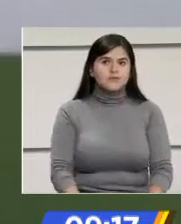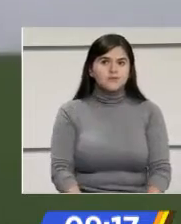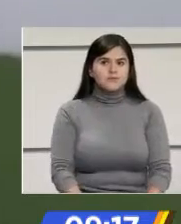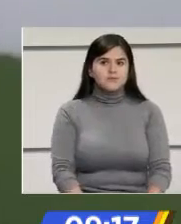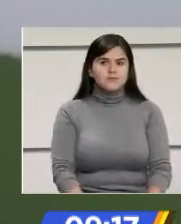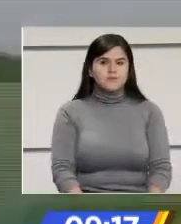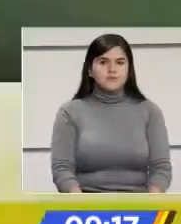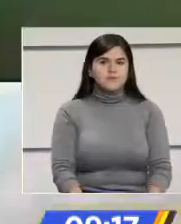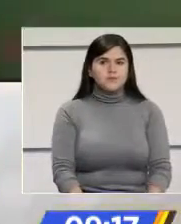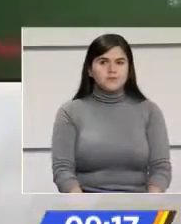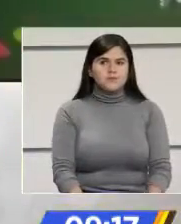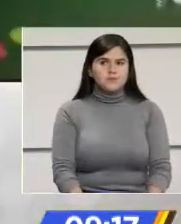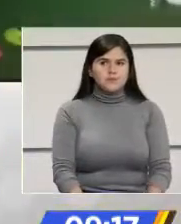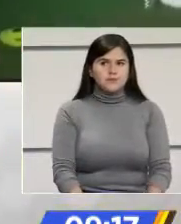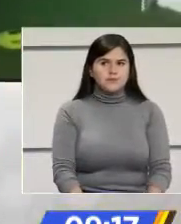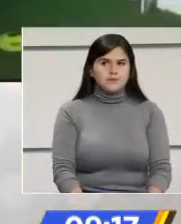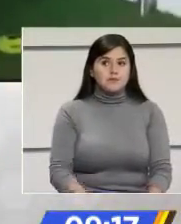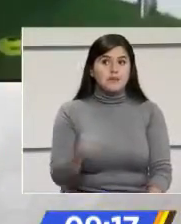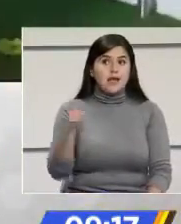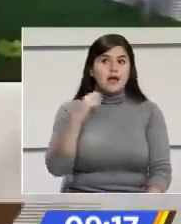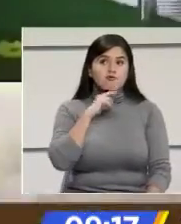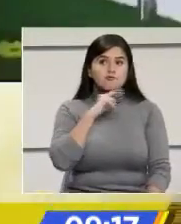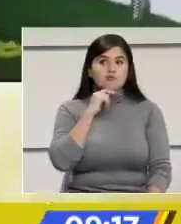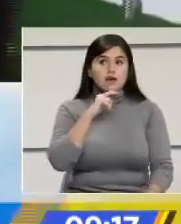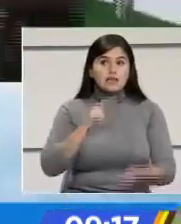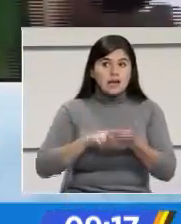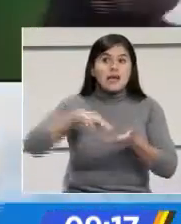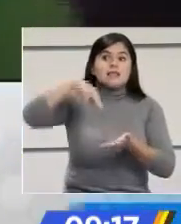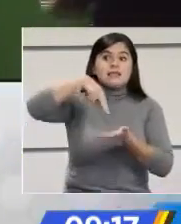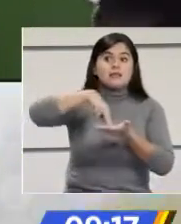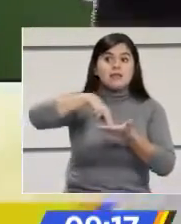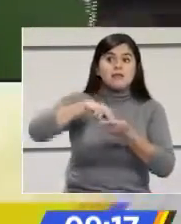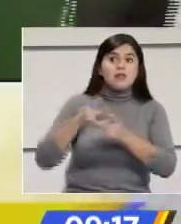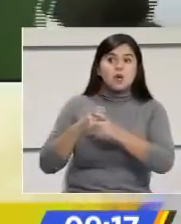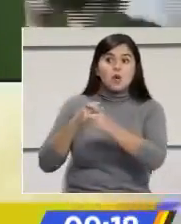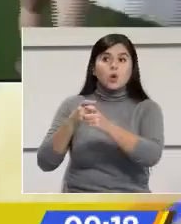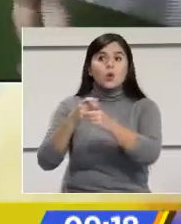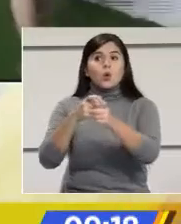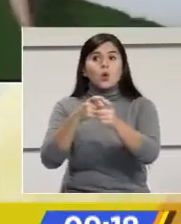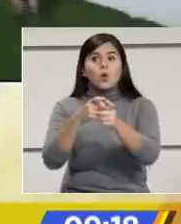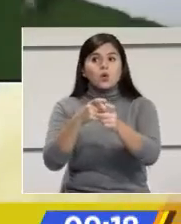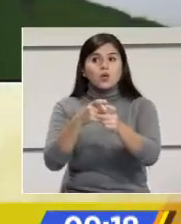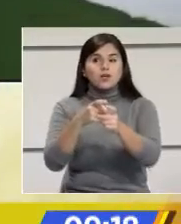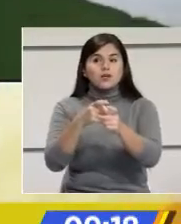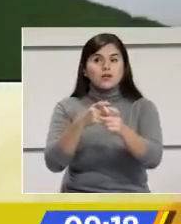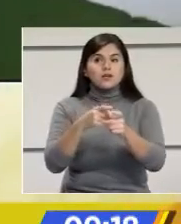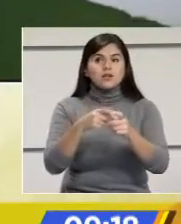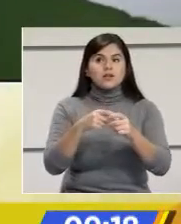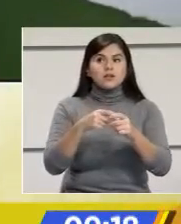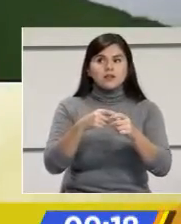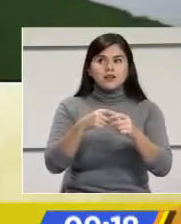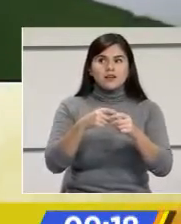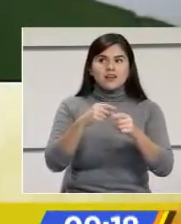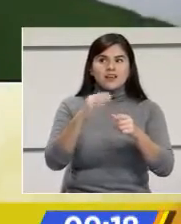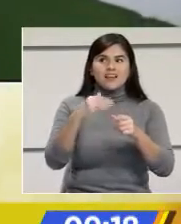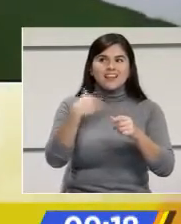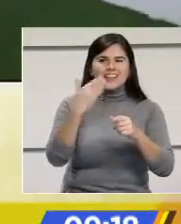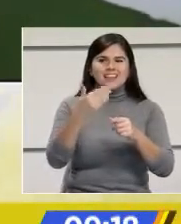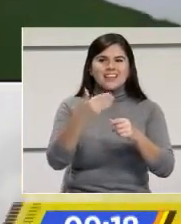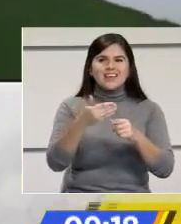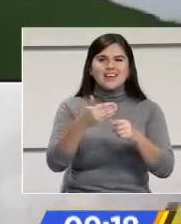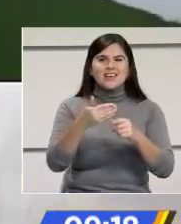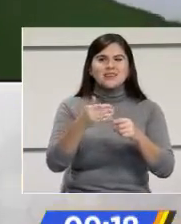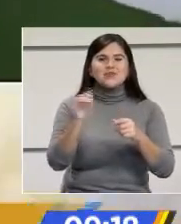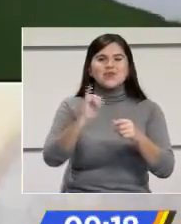rana. Ajá. Rana. Se levanta, corre. Todo. Ajá. Corro. Corra. Y sigue la. ¿Cuál sigue?